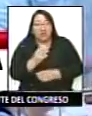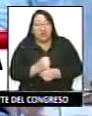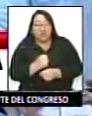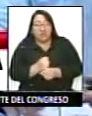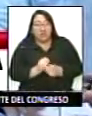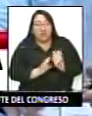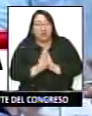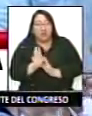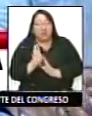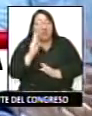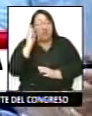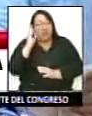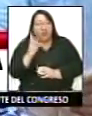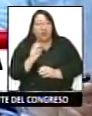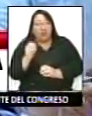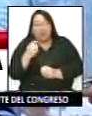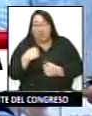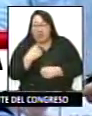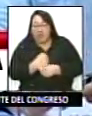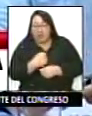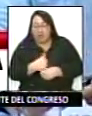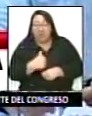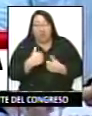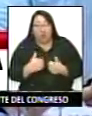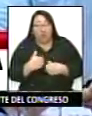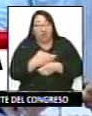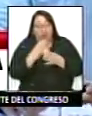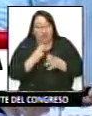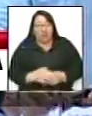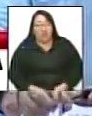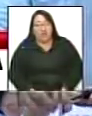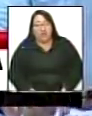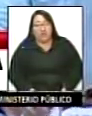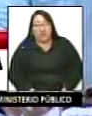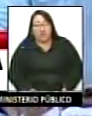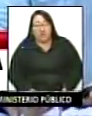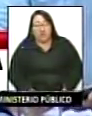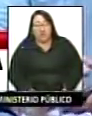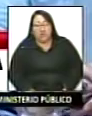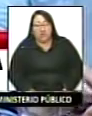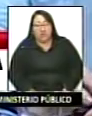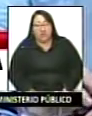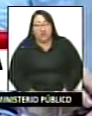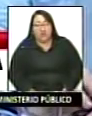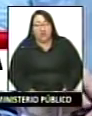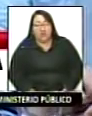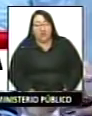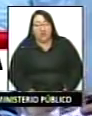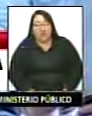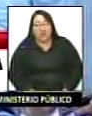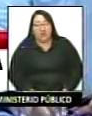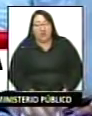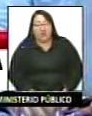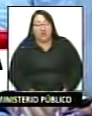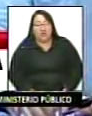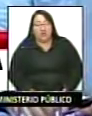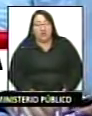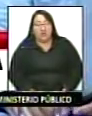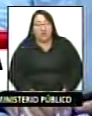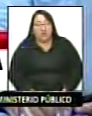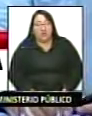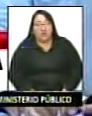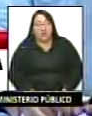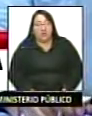poder emprender su camino o para tener trabajos dignos, formales, bien remunerados, que puedan hacer cadena en la actividad